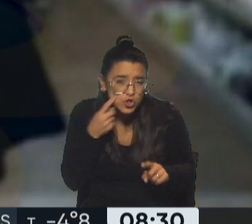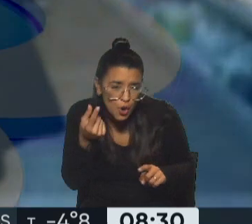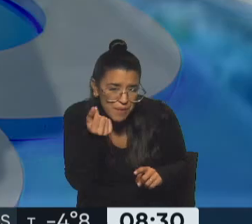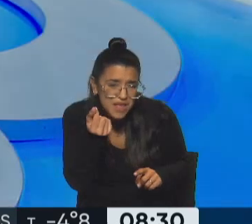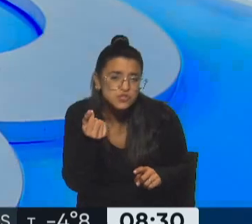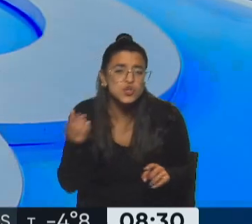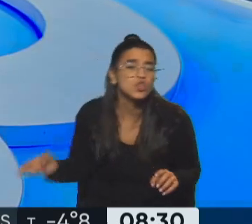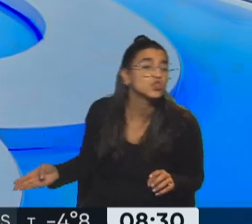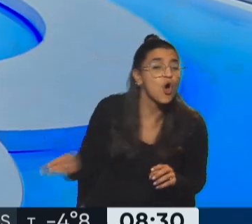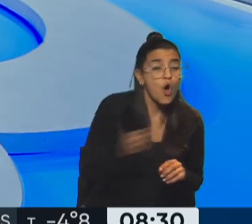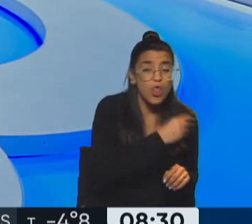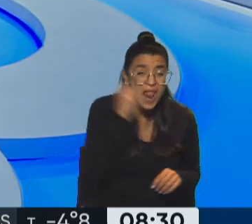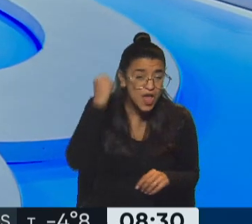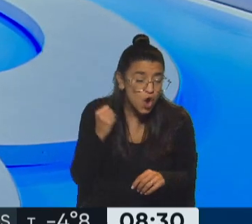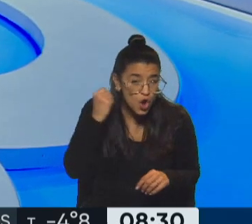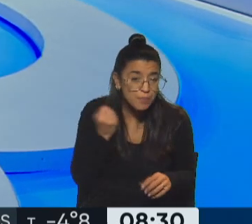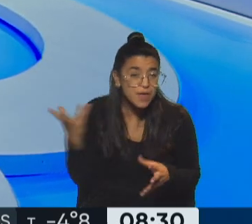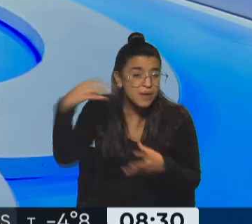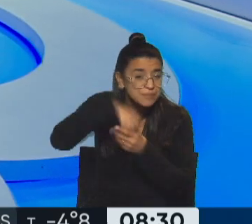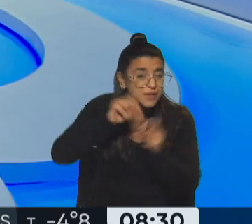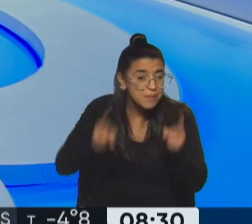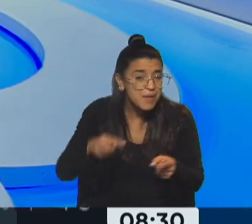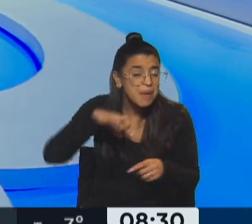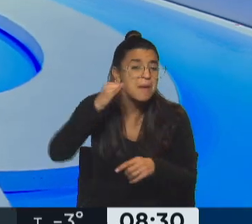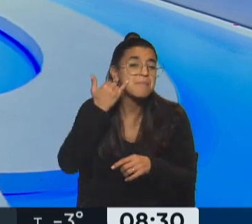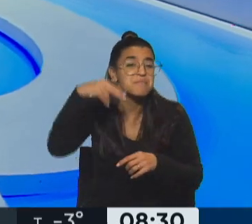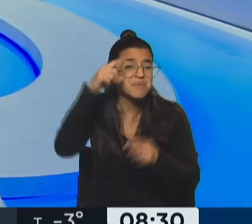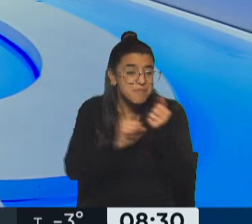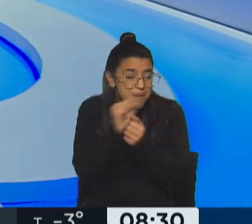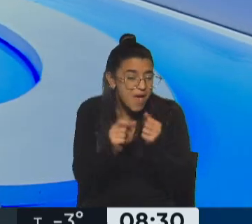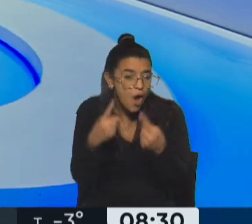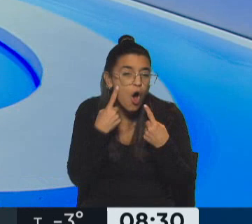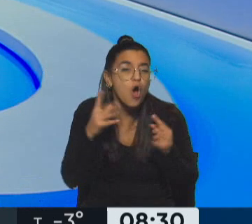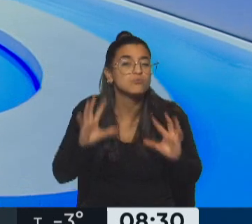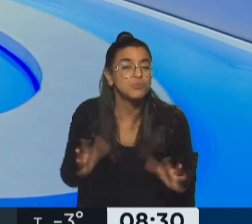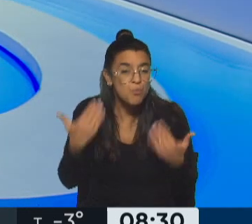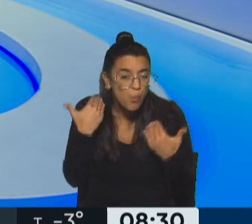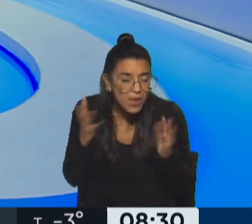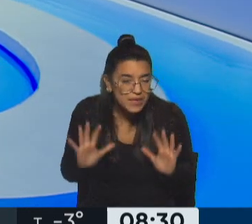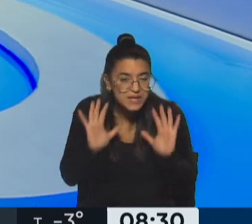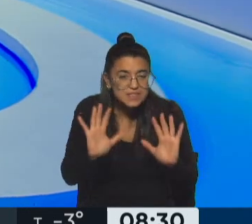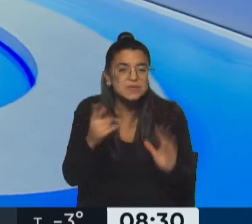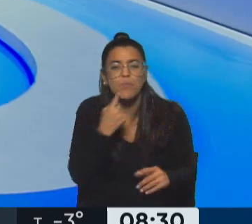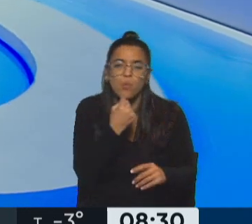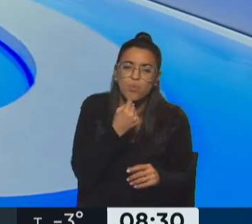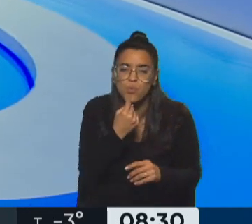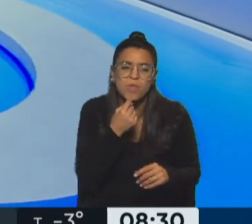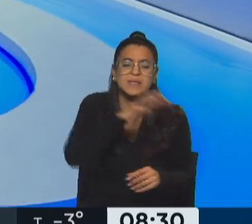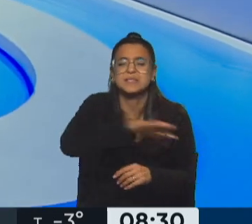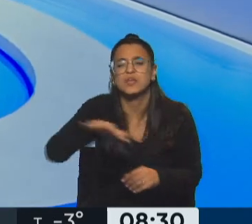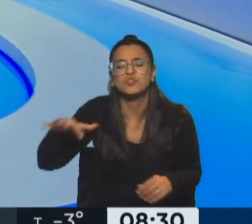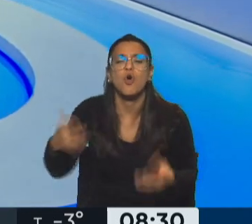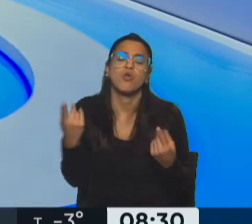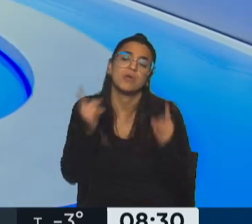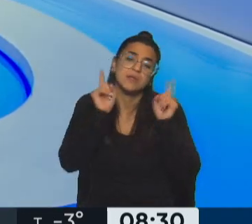precios en toda la economía, incluida en la de las pymes. Digamos, ¿es esa una alternativa viable que ha sido tan cuestionada por sectores de la